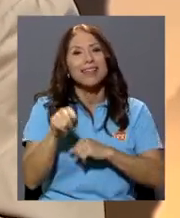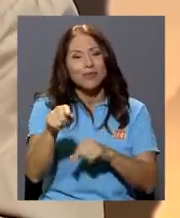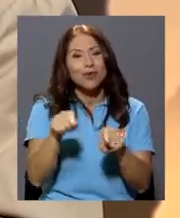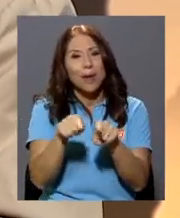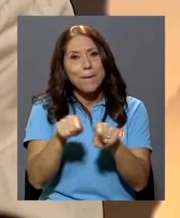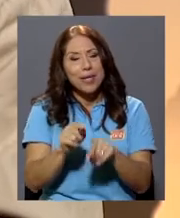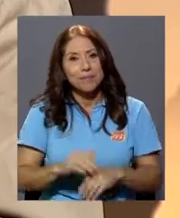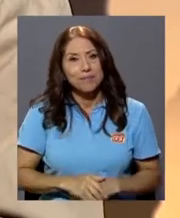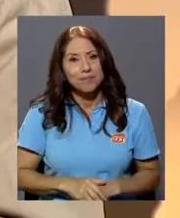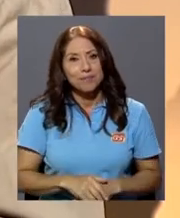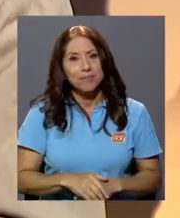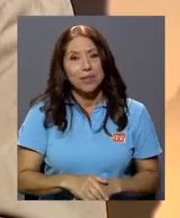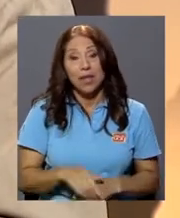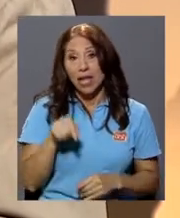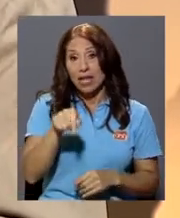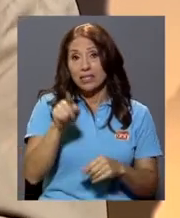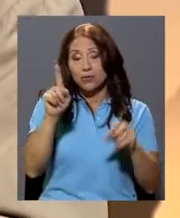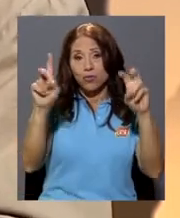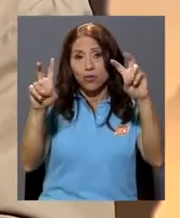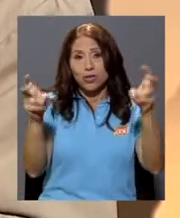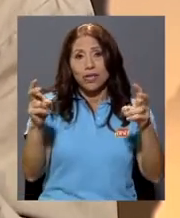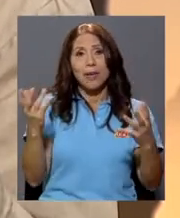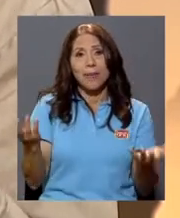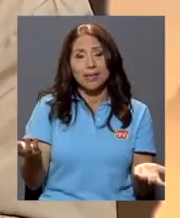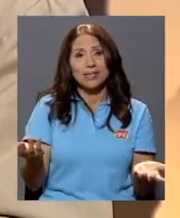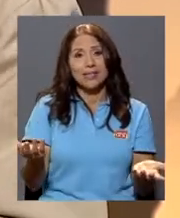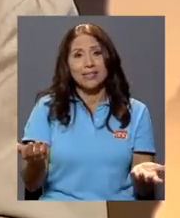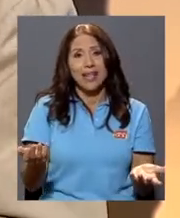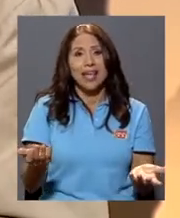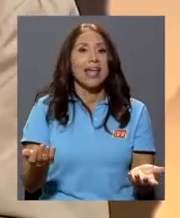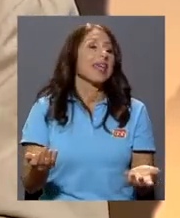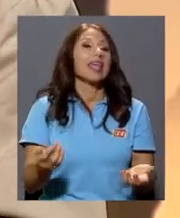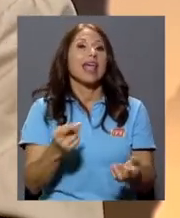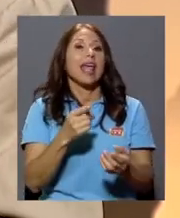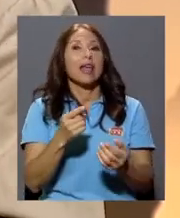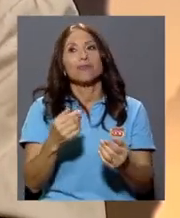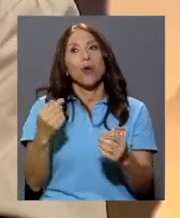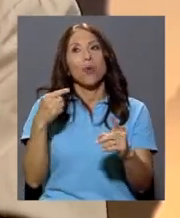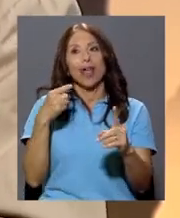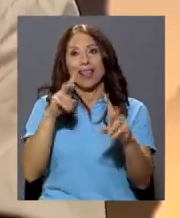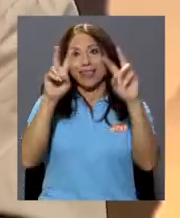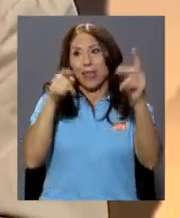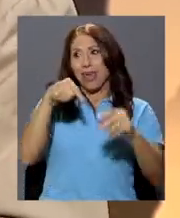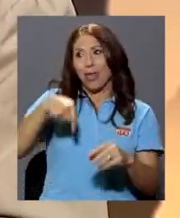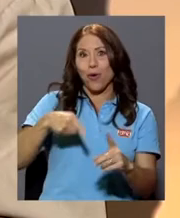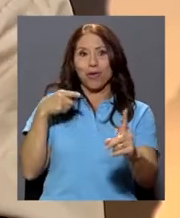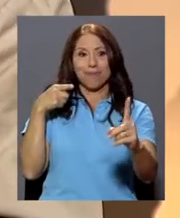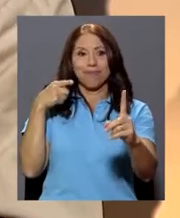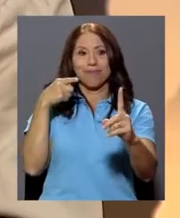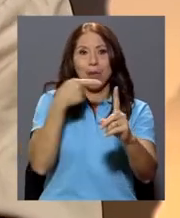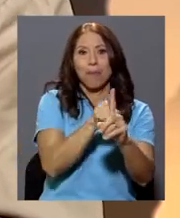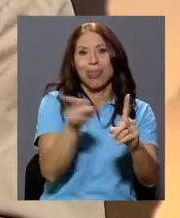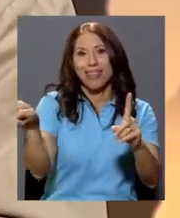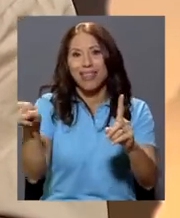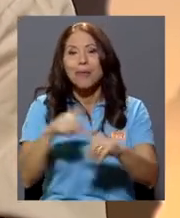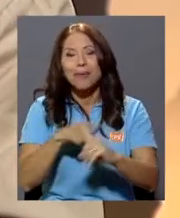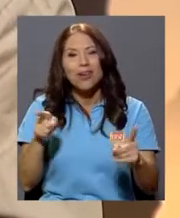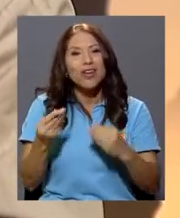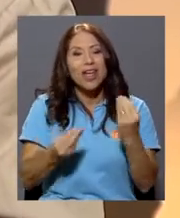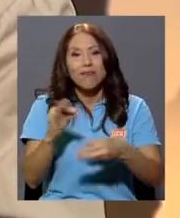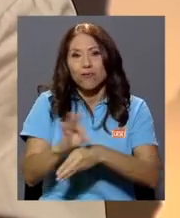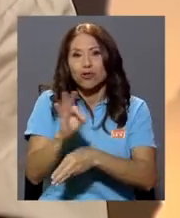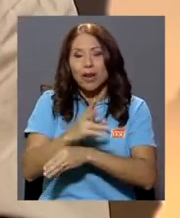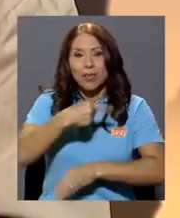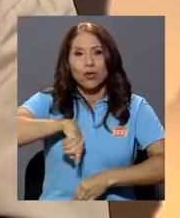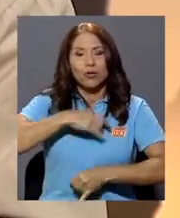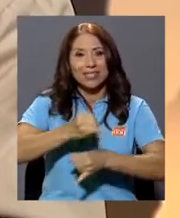Cómo, digamos, y este es uno de los temas que se saldría del tema en concreto de hoy, ¿no? Pero del funcionamiento de nuestras instituciones, del